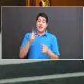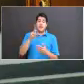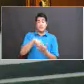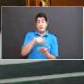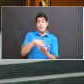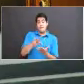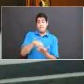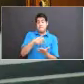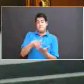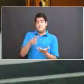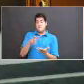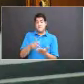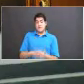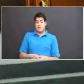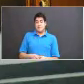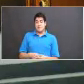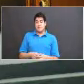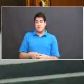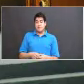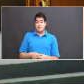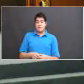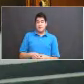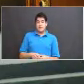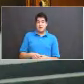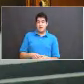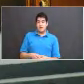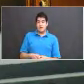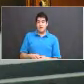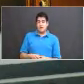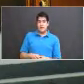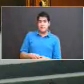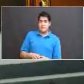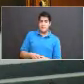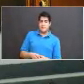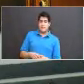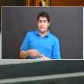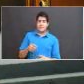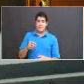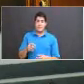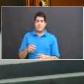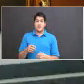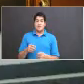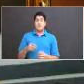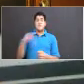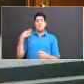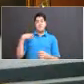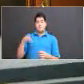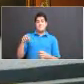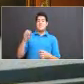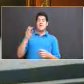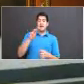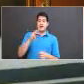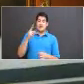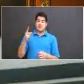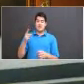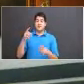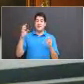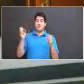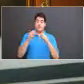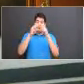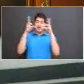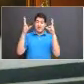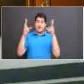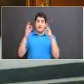Para el 31 de diciembre, y el montón, la cristiandad idolatrando. Y de repente empiezan ellos cabal con el baile ese que le llaman del caballo,